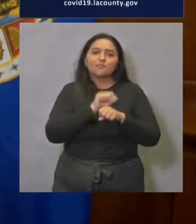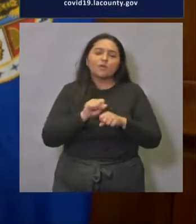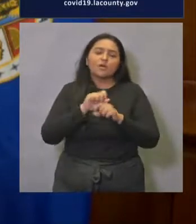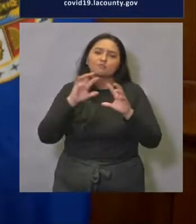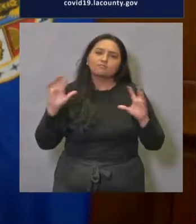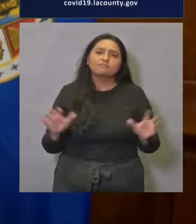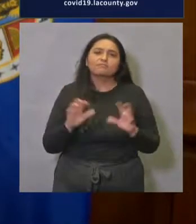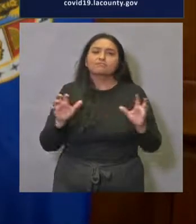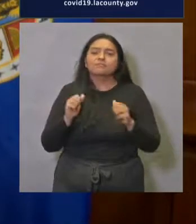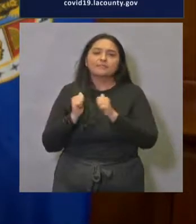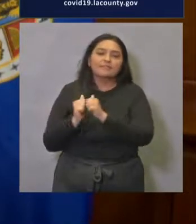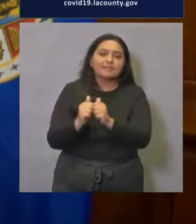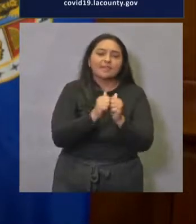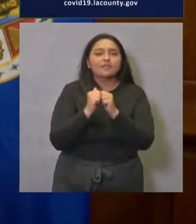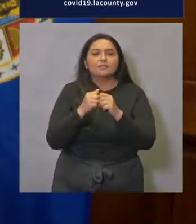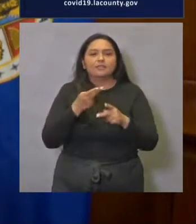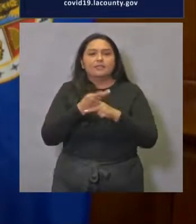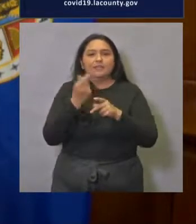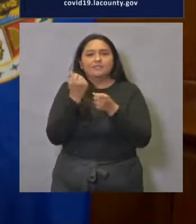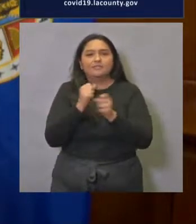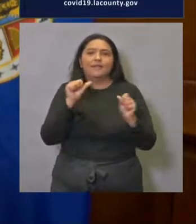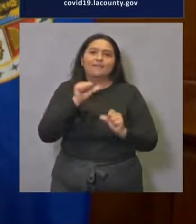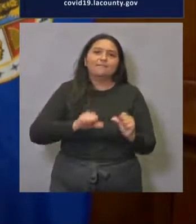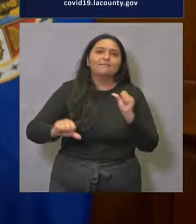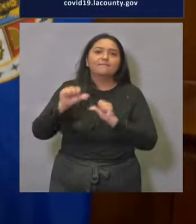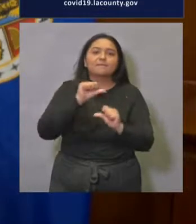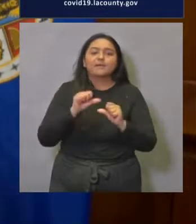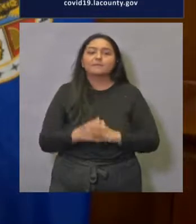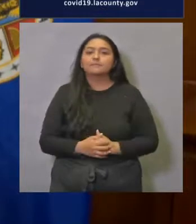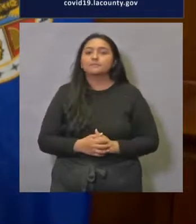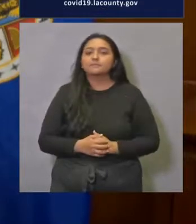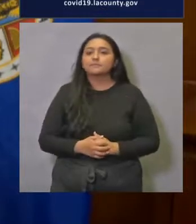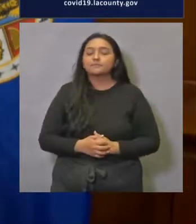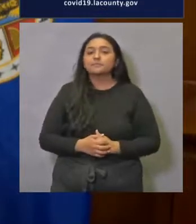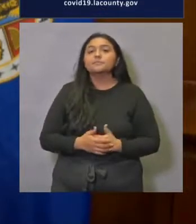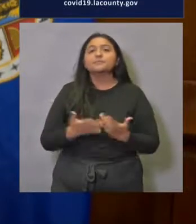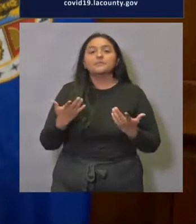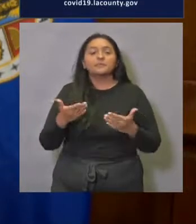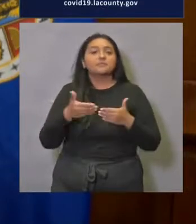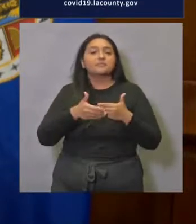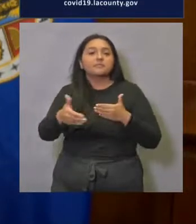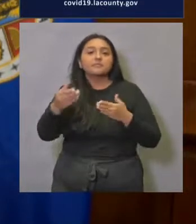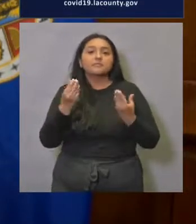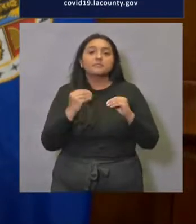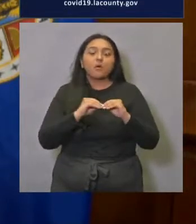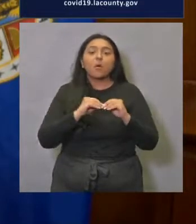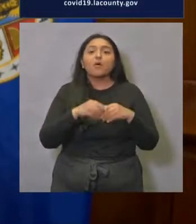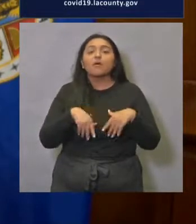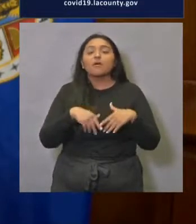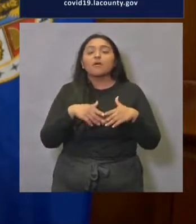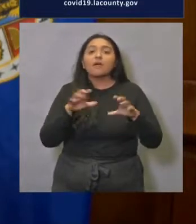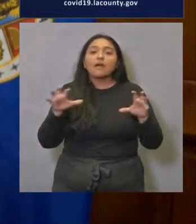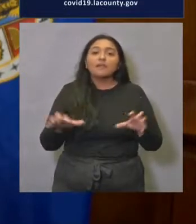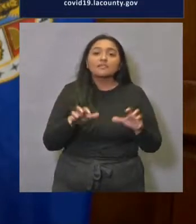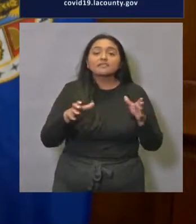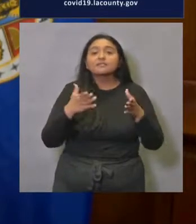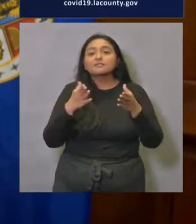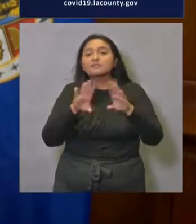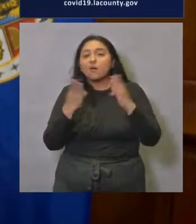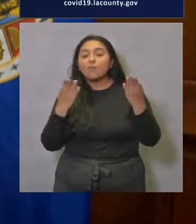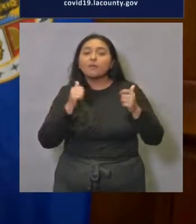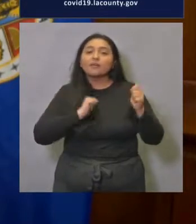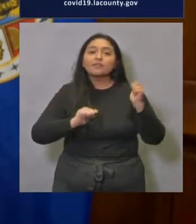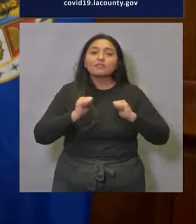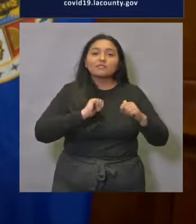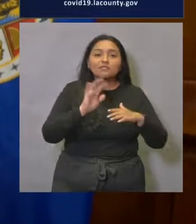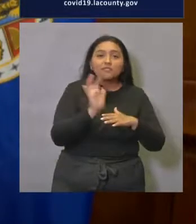durante este tiempo difícil. Así como se permiten más actividades como deportes en vivo, conciertos y más,